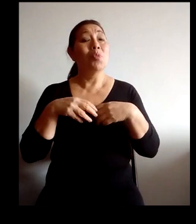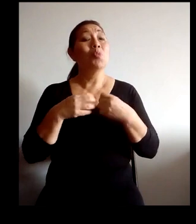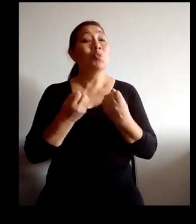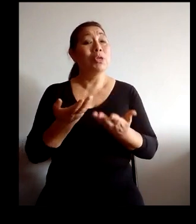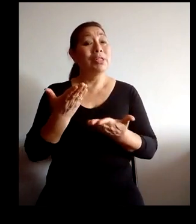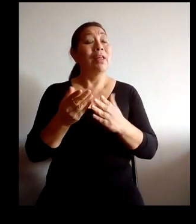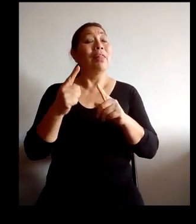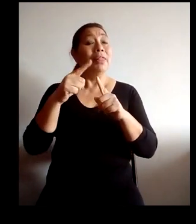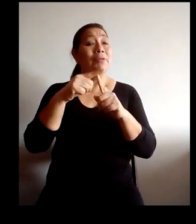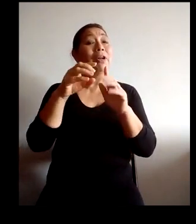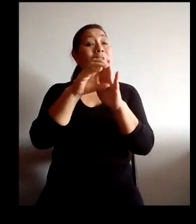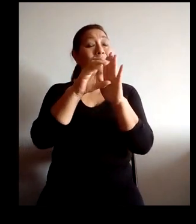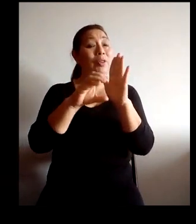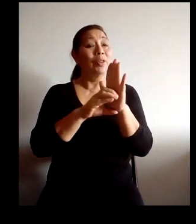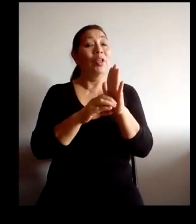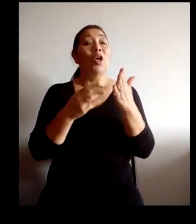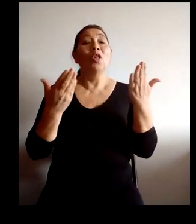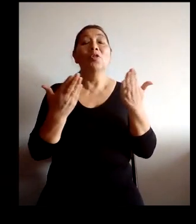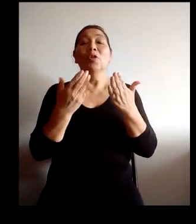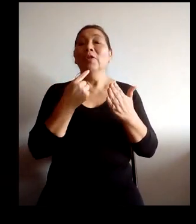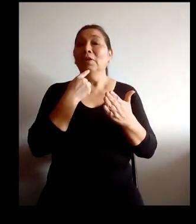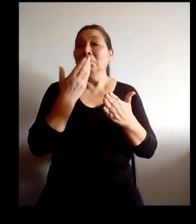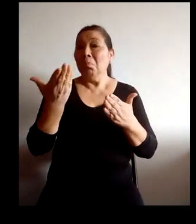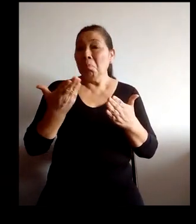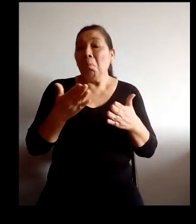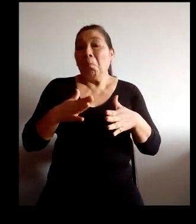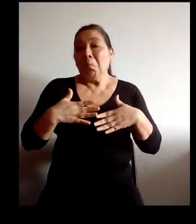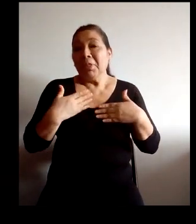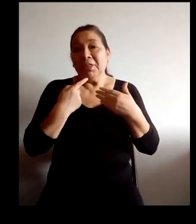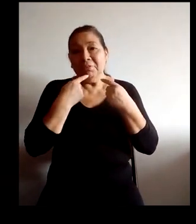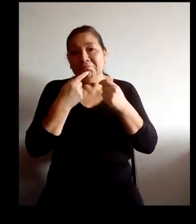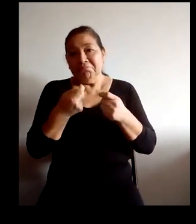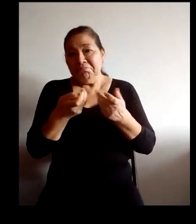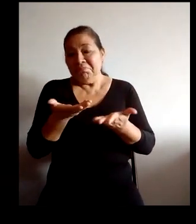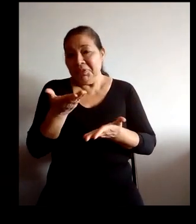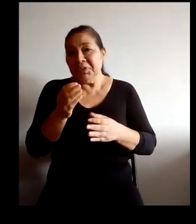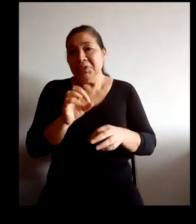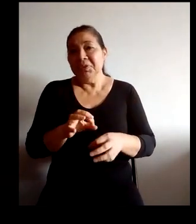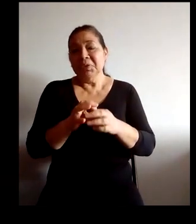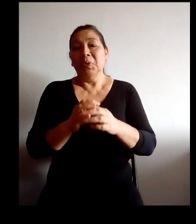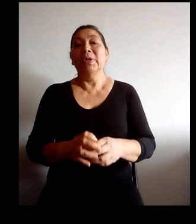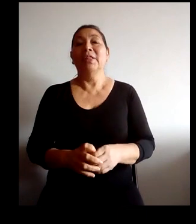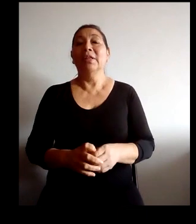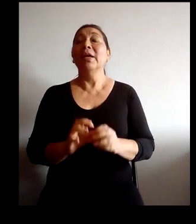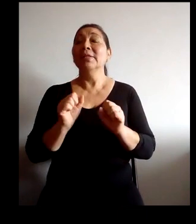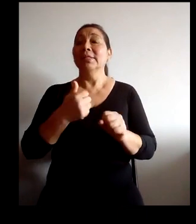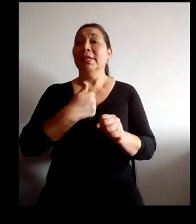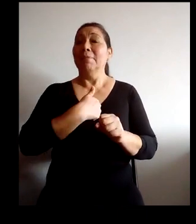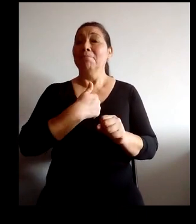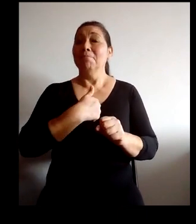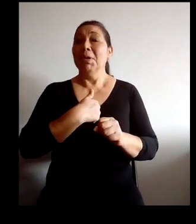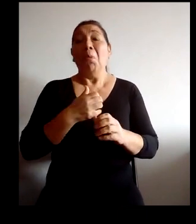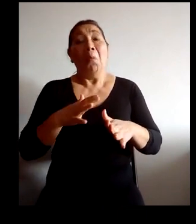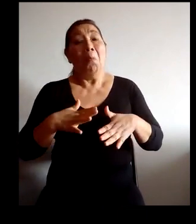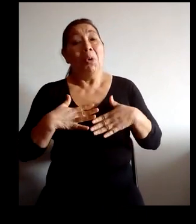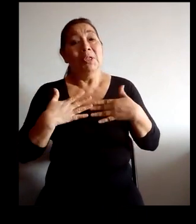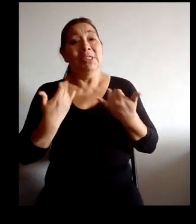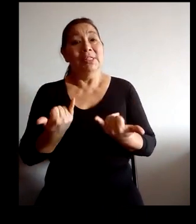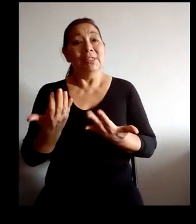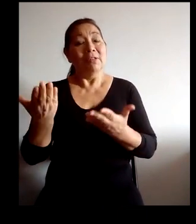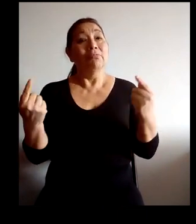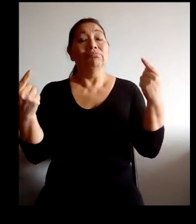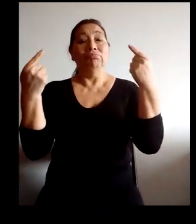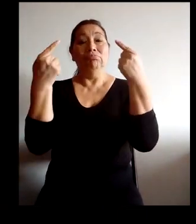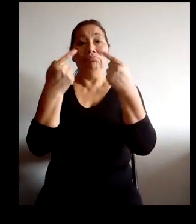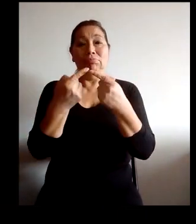profesionales. Asimismo, respecto a la posible, en este caso, contradicción que podría haber entre el certificado médico presentado por nuestra parte, con fichas médicas ocupacionales